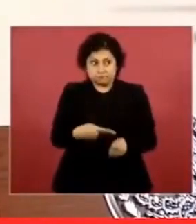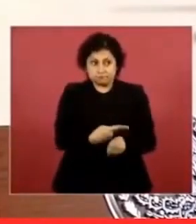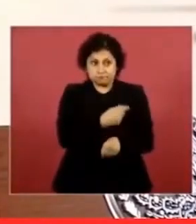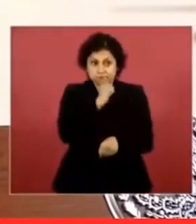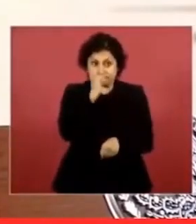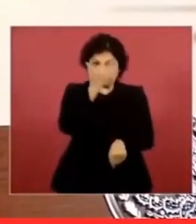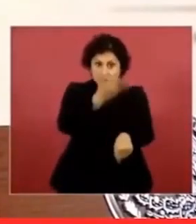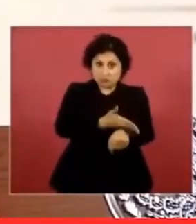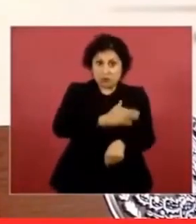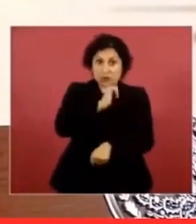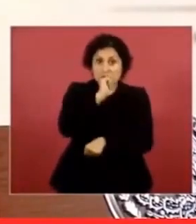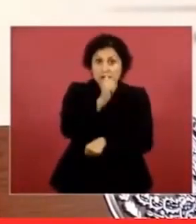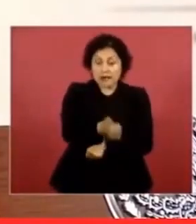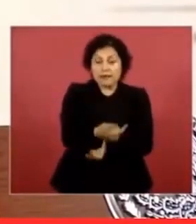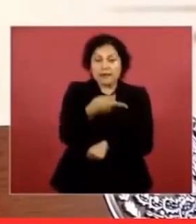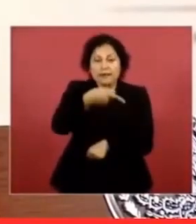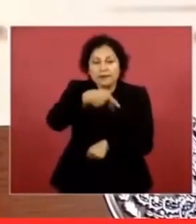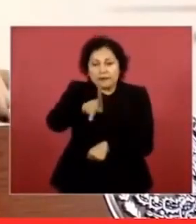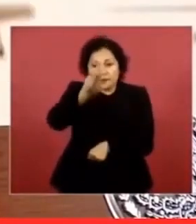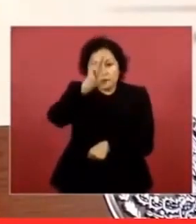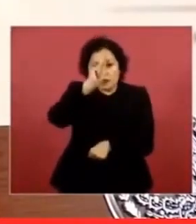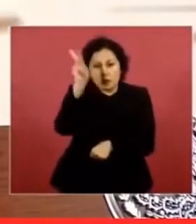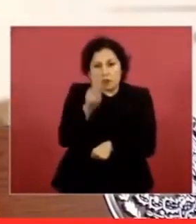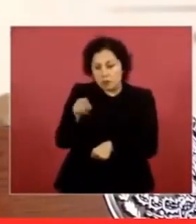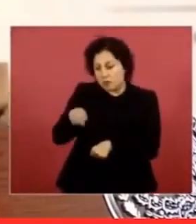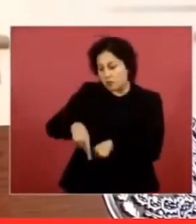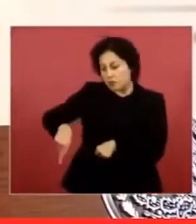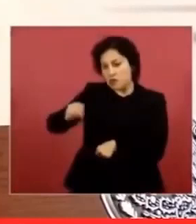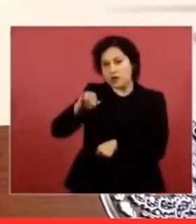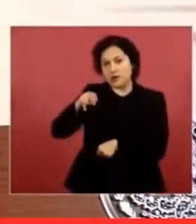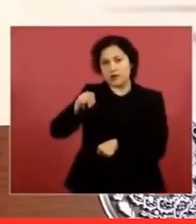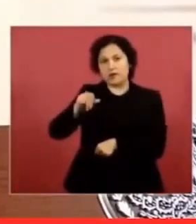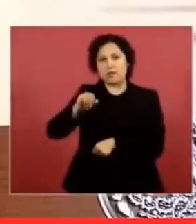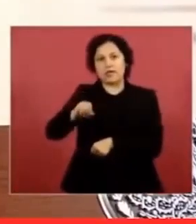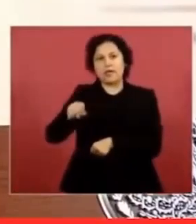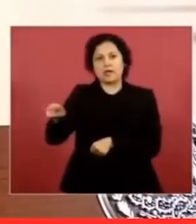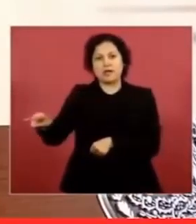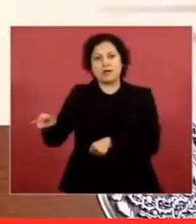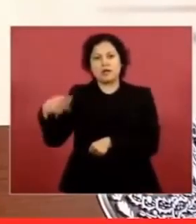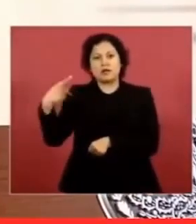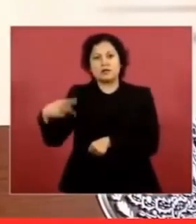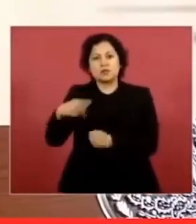el expediente de Odebrecht, México.